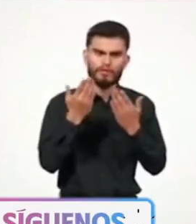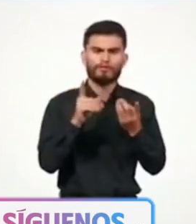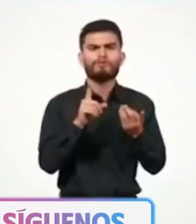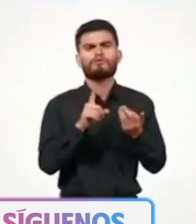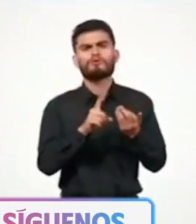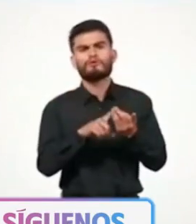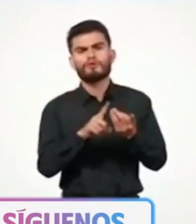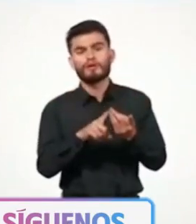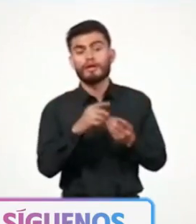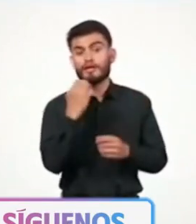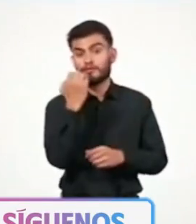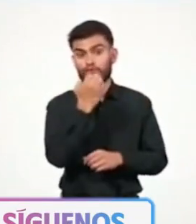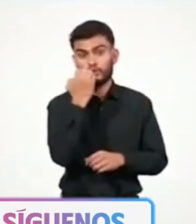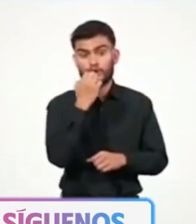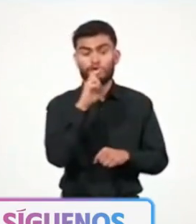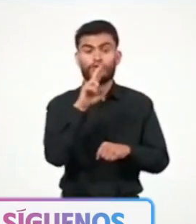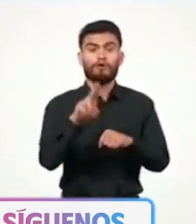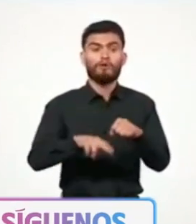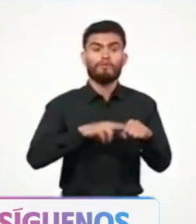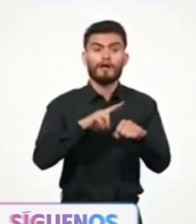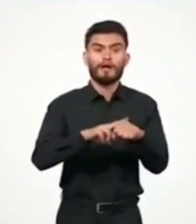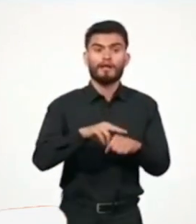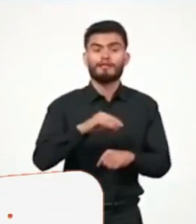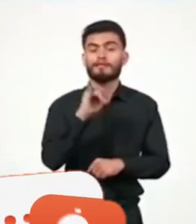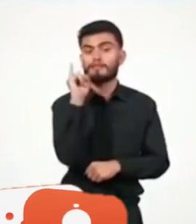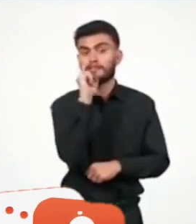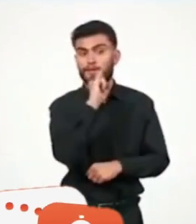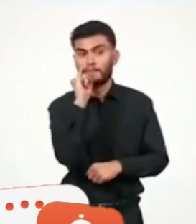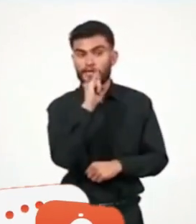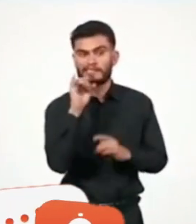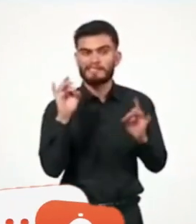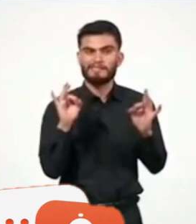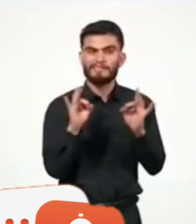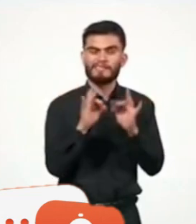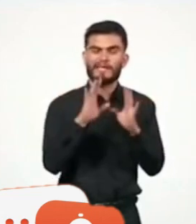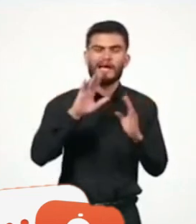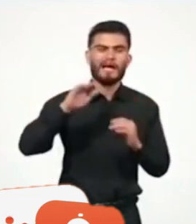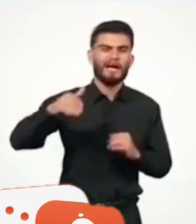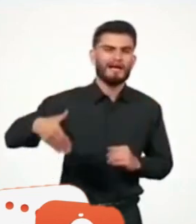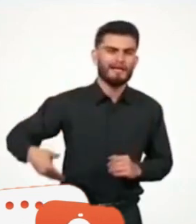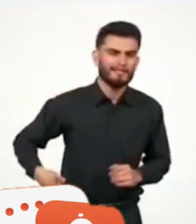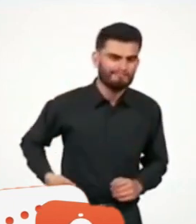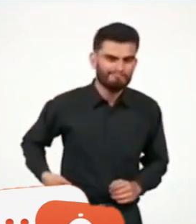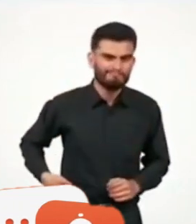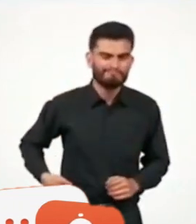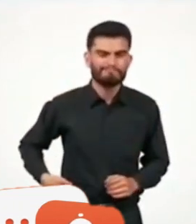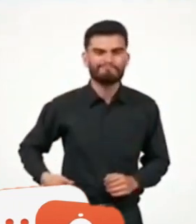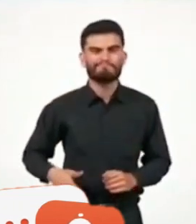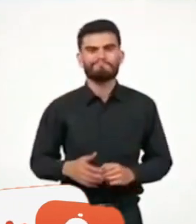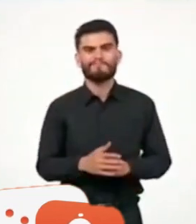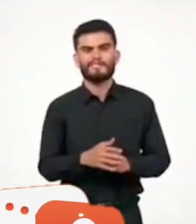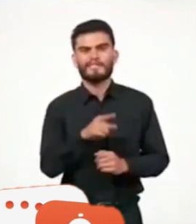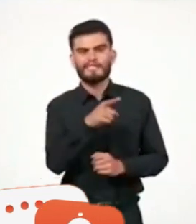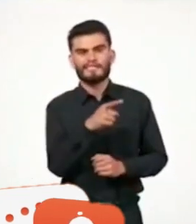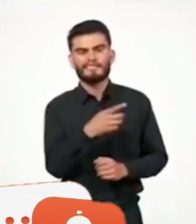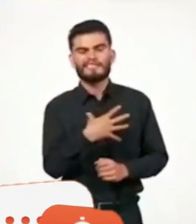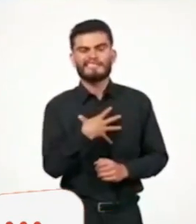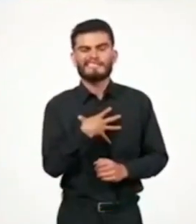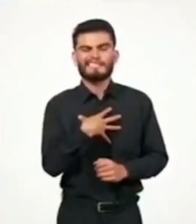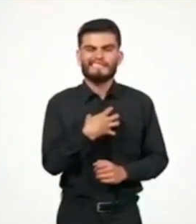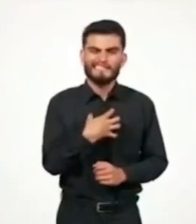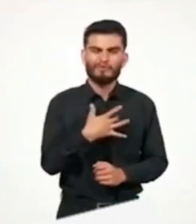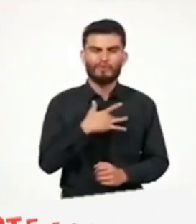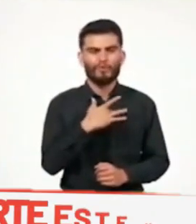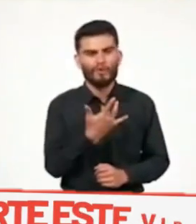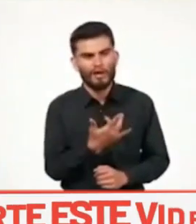y posteriormente a un accidente mortal, aparte del dolor que puedo sentir que sintieron